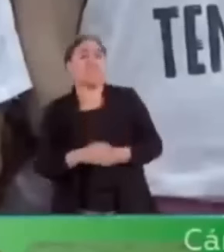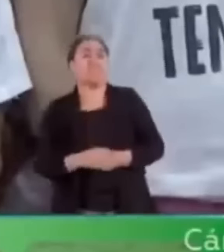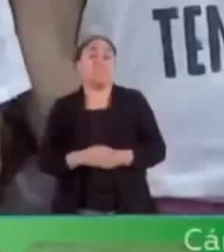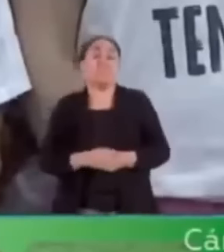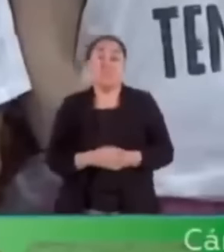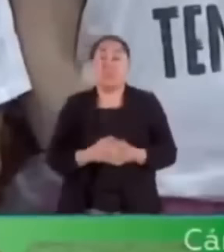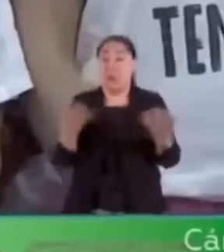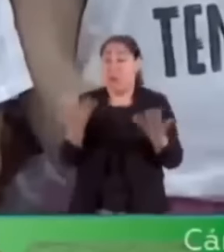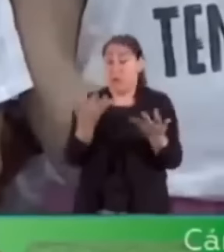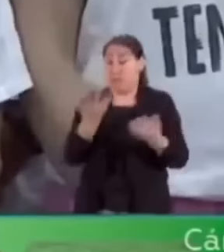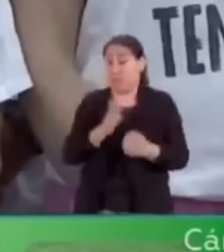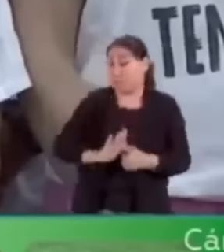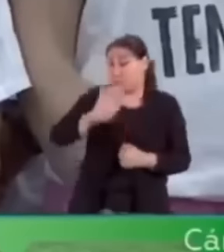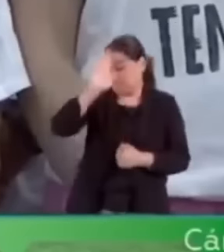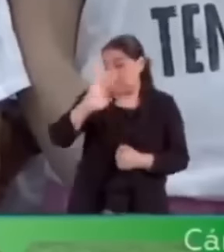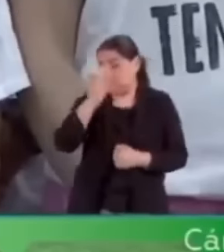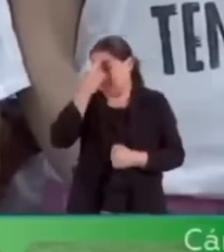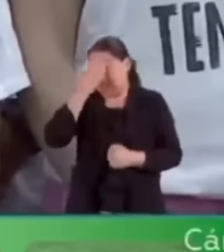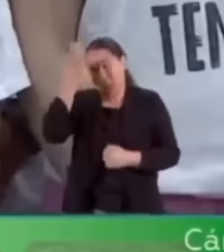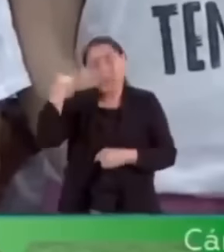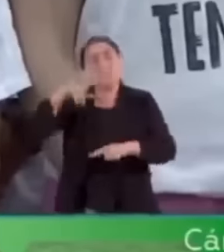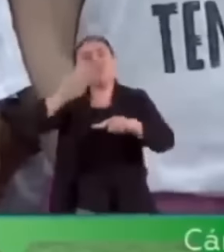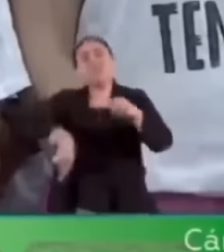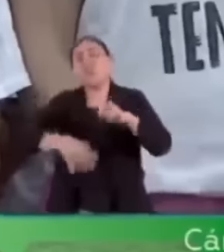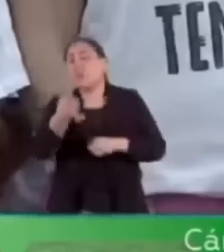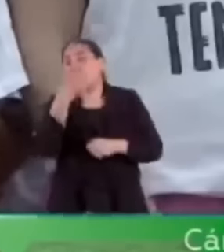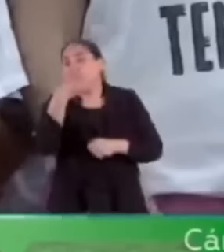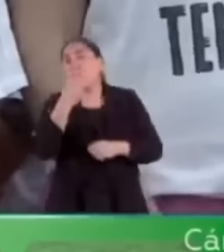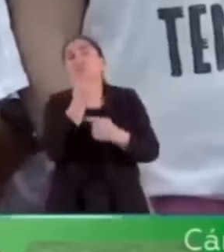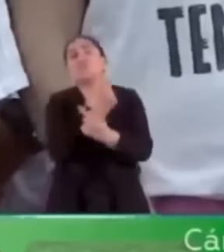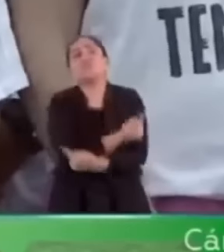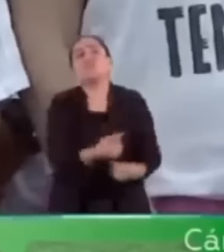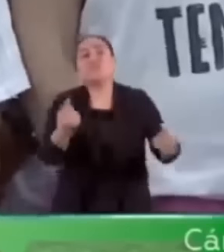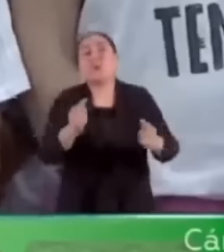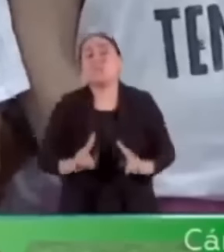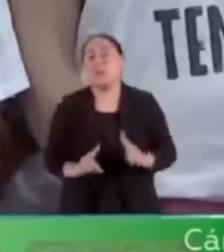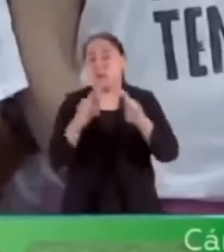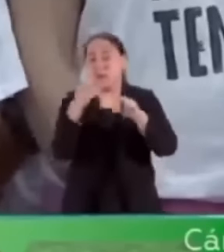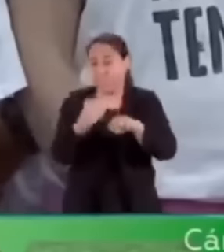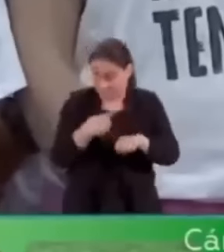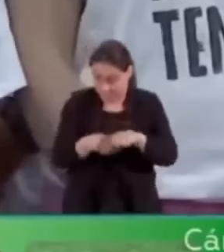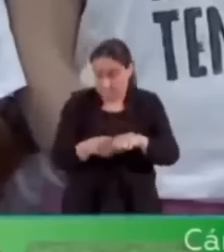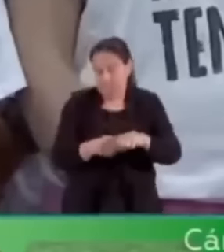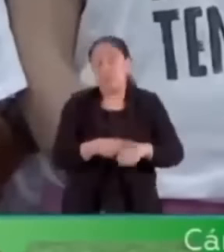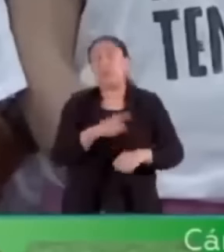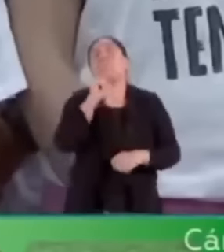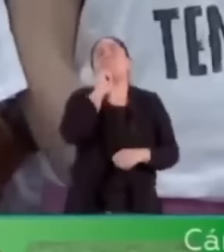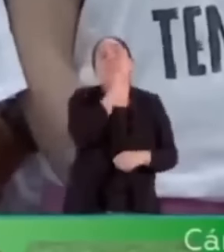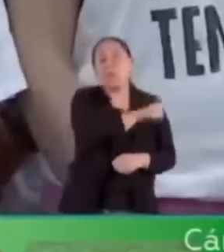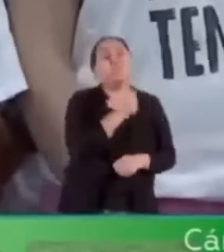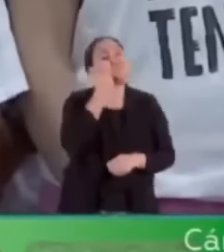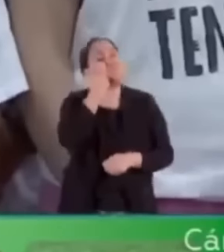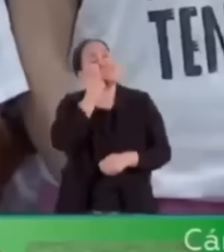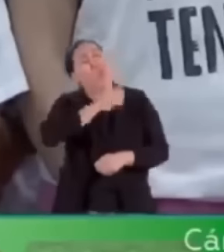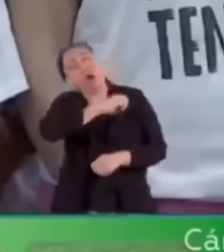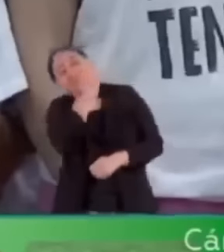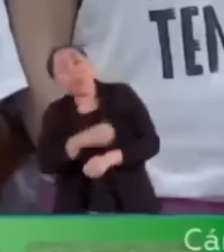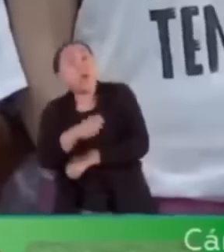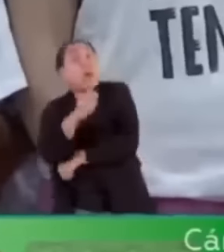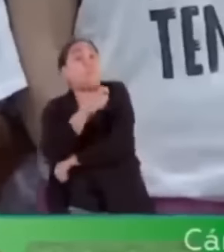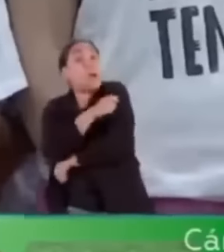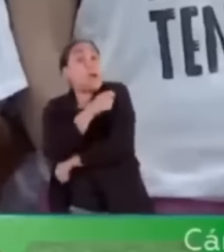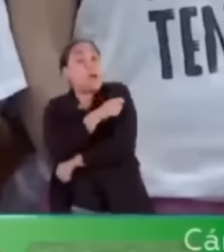voz cuando le quitaron el medicamento a los niños con cáncer, que además los obligó a vacunar a